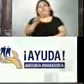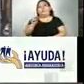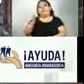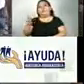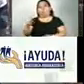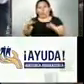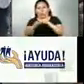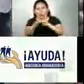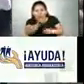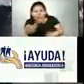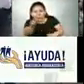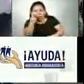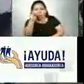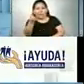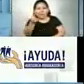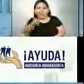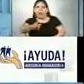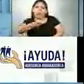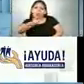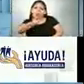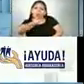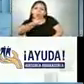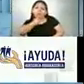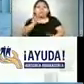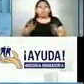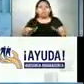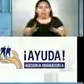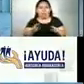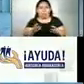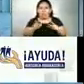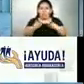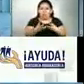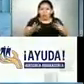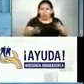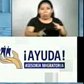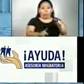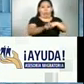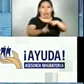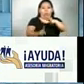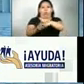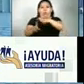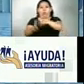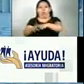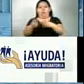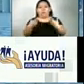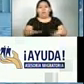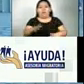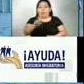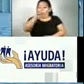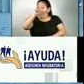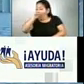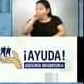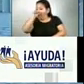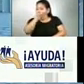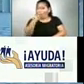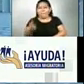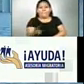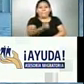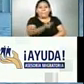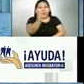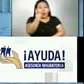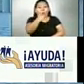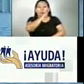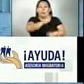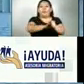toda la población, en los medios de comunicación, que ha habido un incremento en el número de afecciones respiratorias, en el número de casos